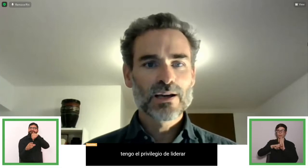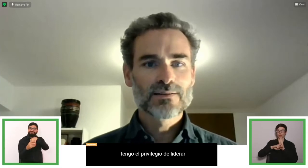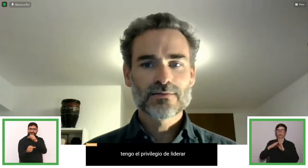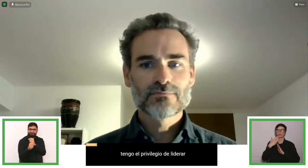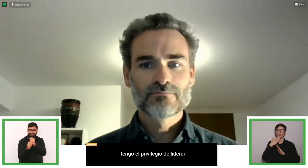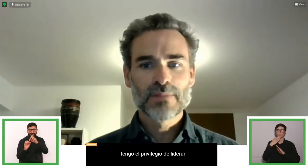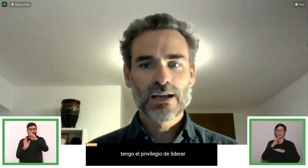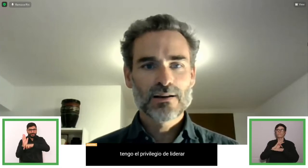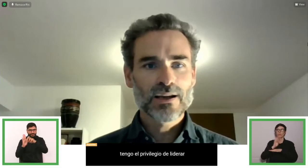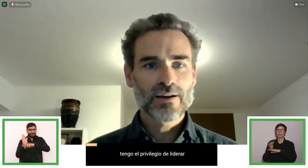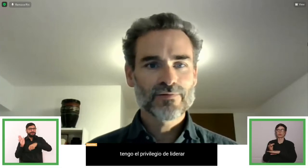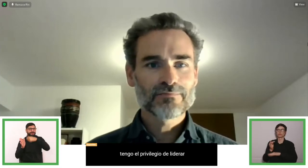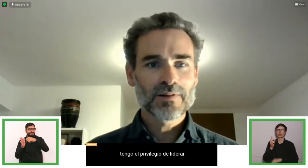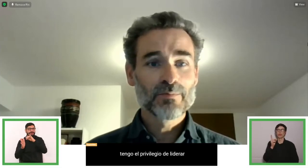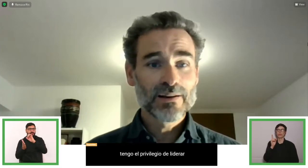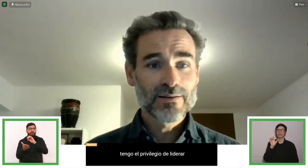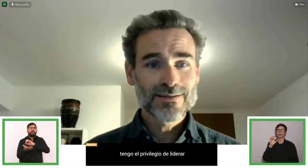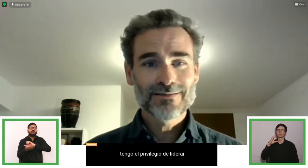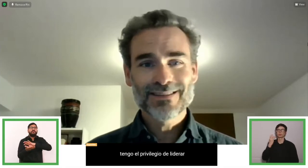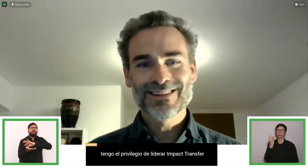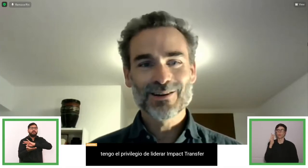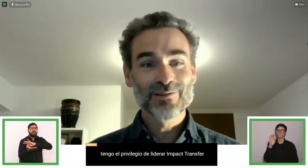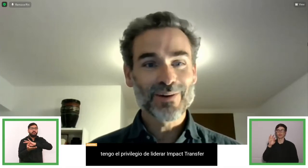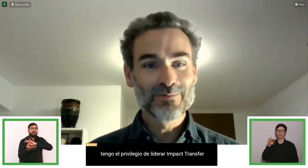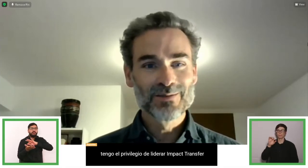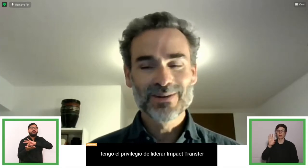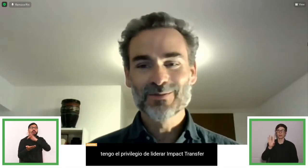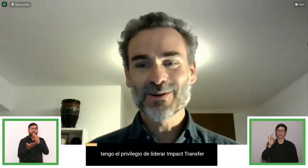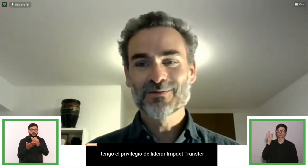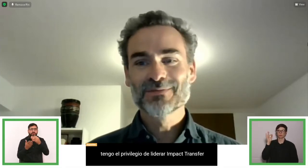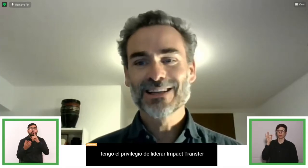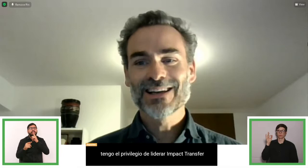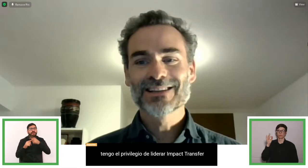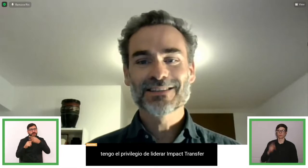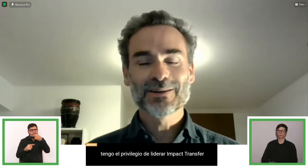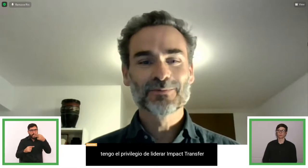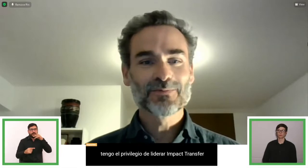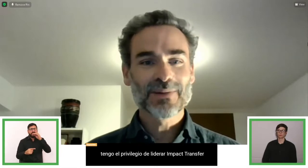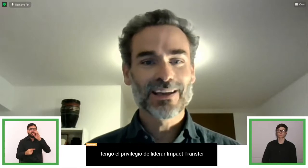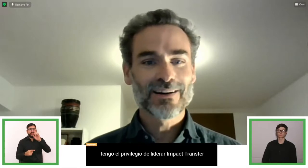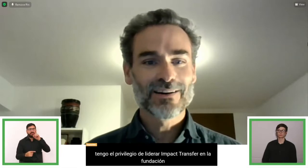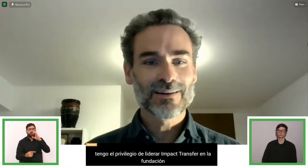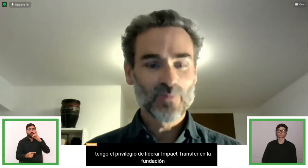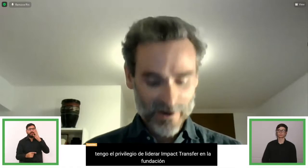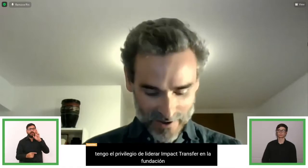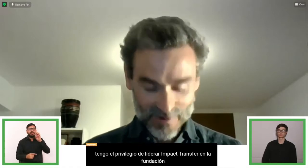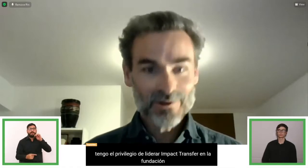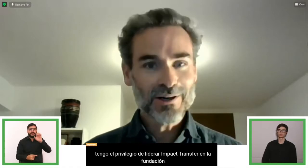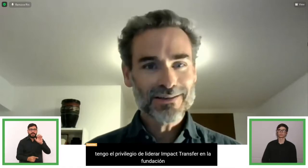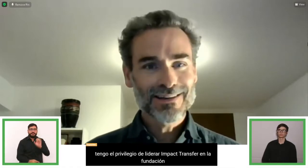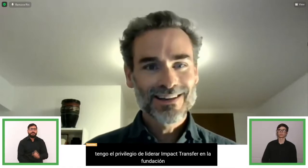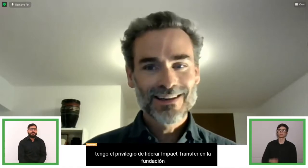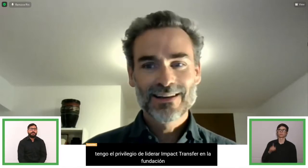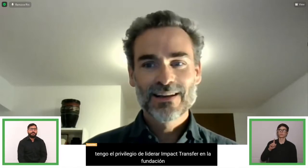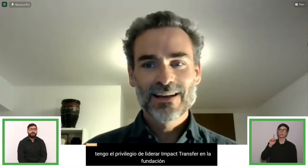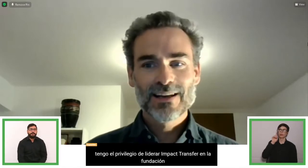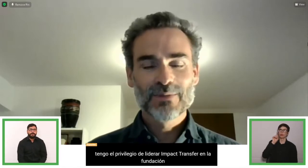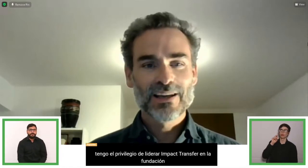Para los que no me ven, soy una persona blanca, un hombre blanco, con una